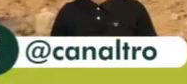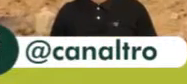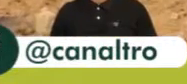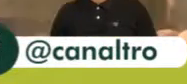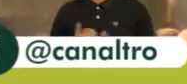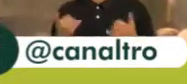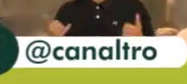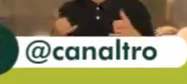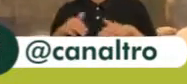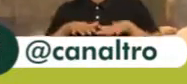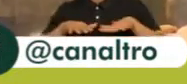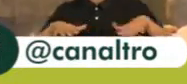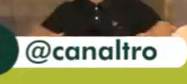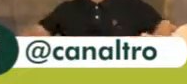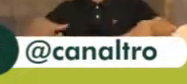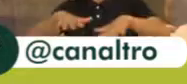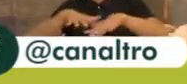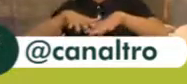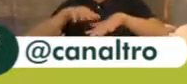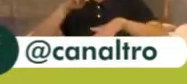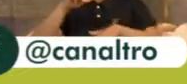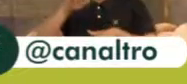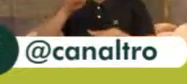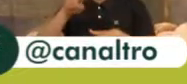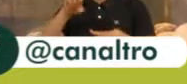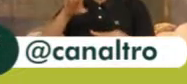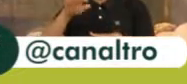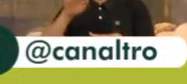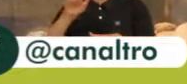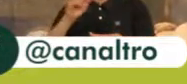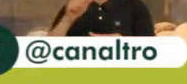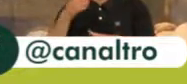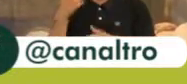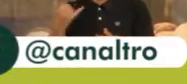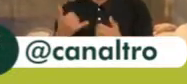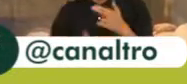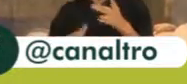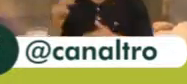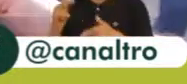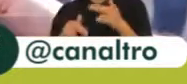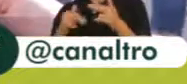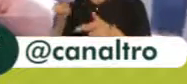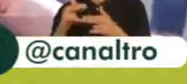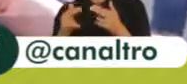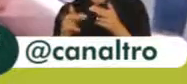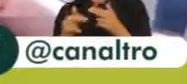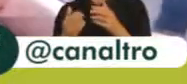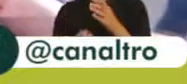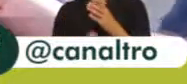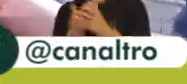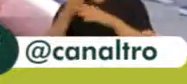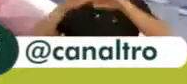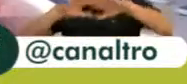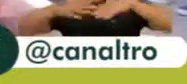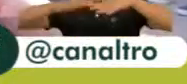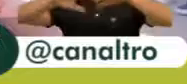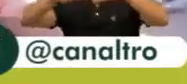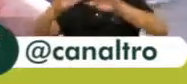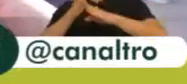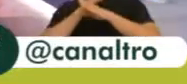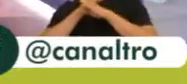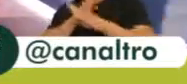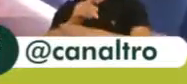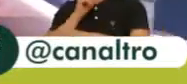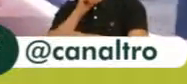lo que nunca se haya hecho por la amenaza que ha tenido la meseta de bucaramanga